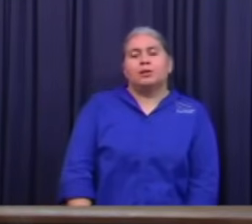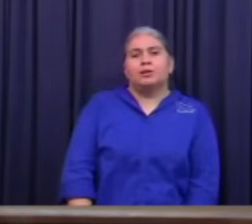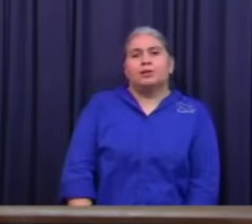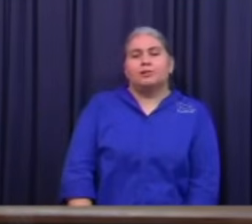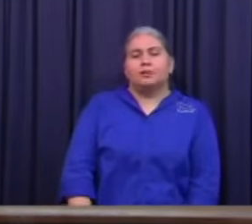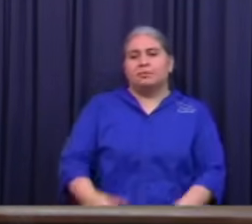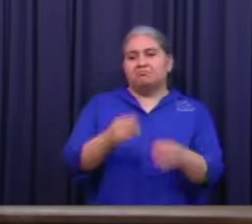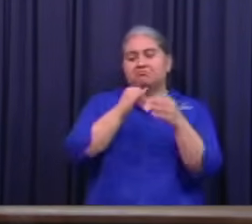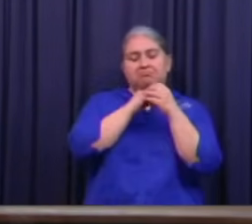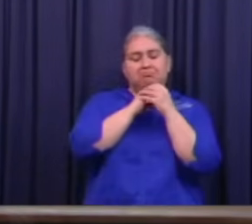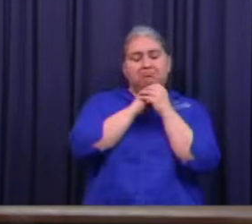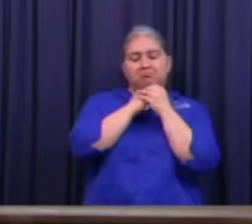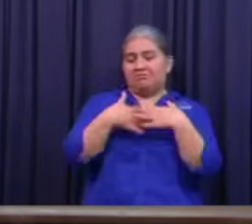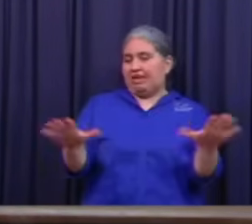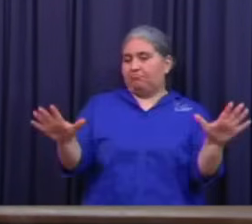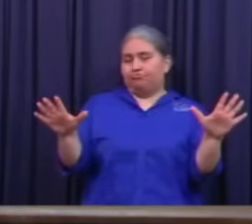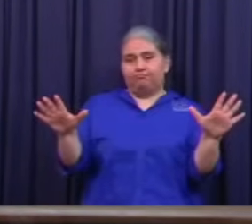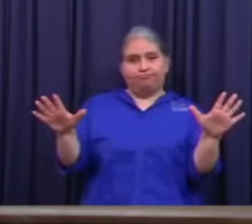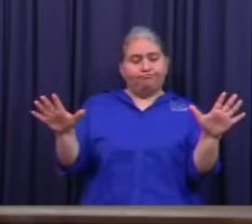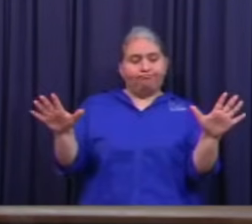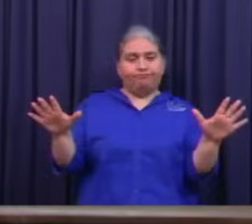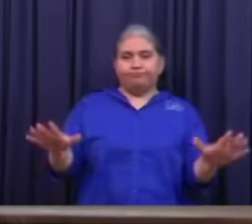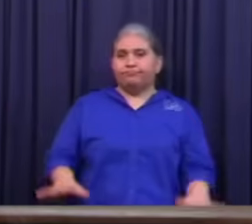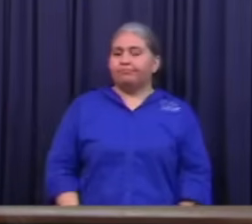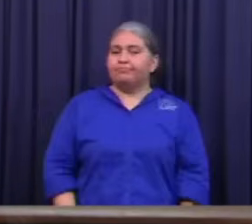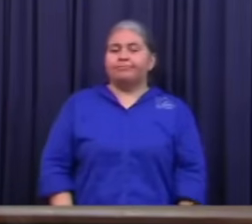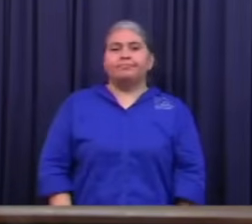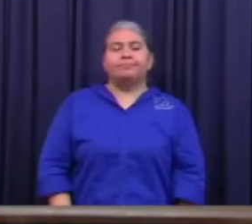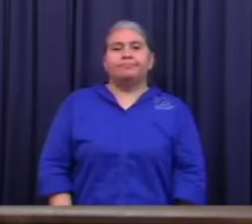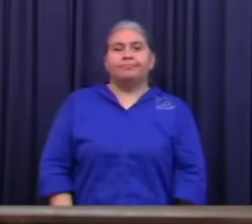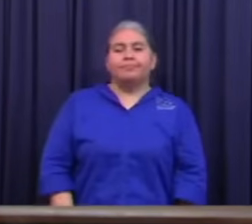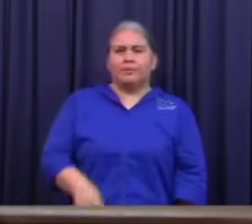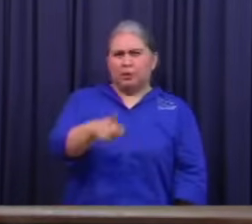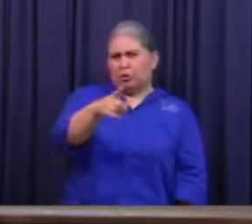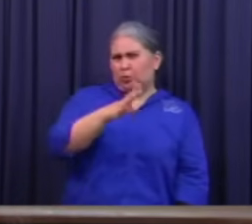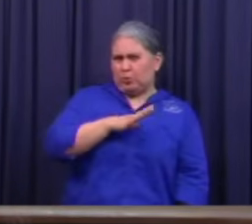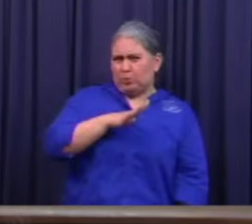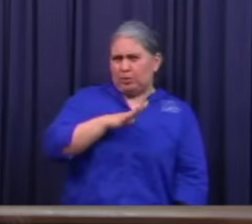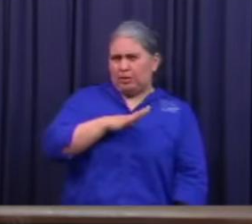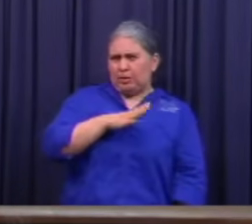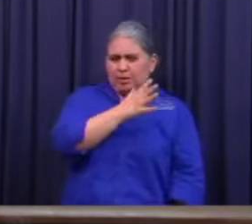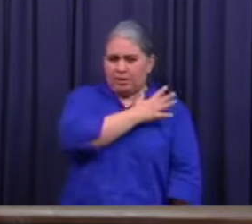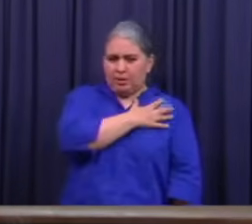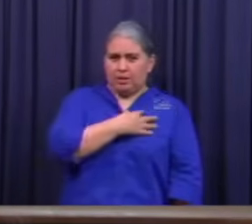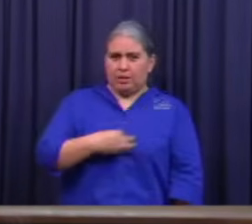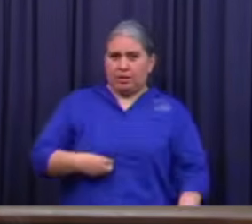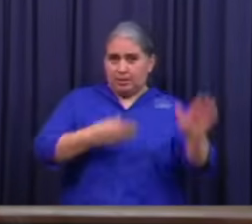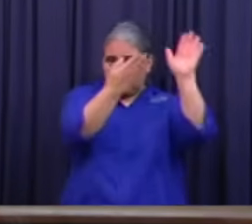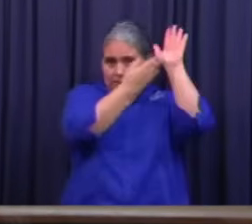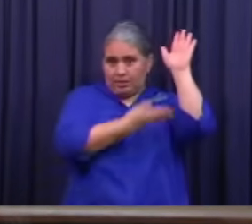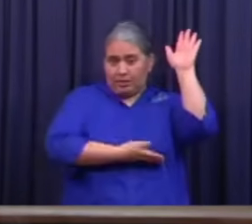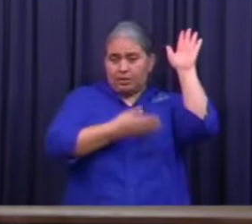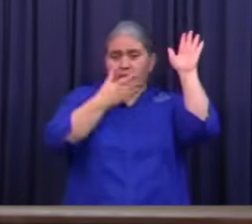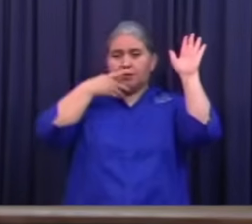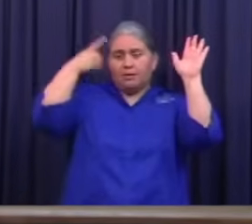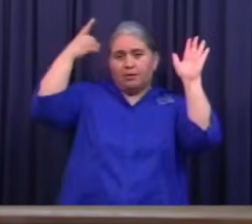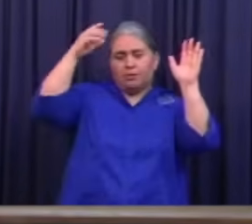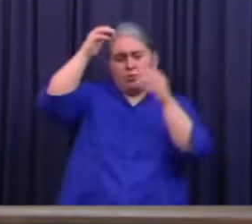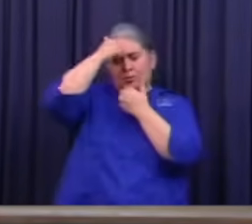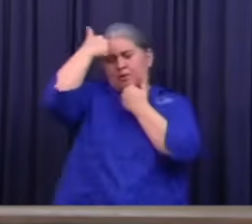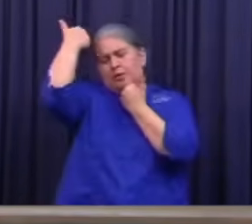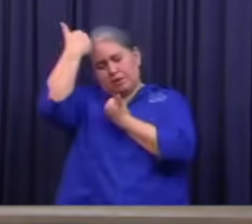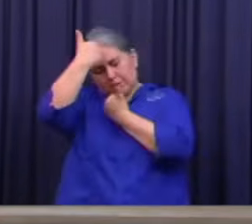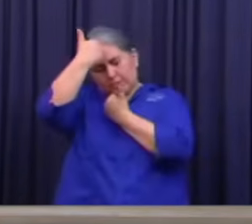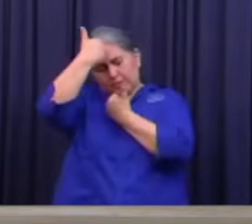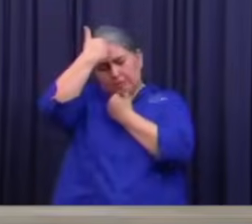pasó entonces hermano si ha venido tristeza a tu vida y que es de parte de Dios que te produzca arrepentimiento que